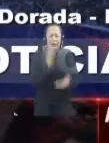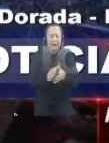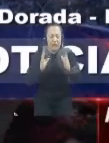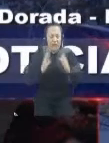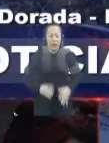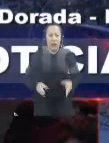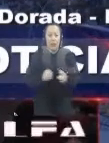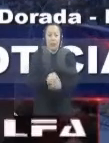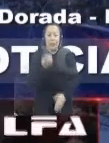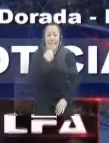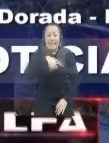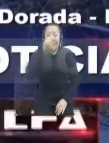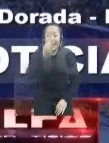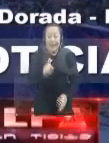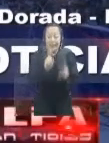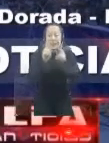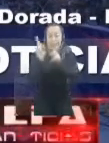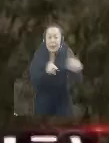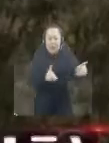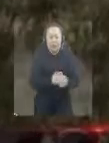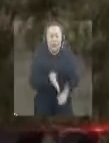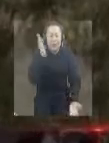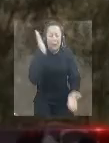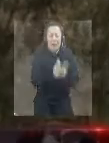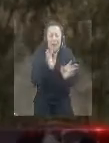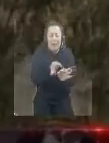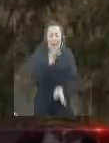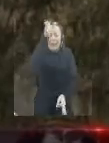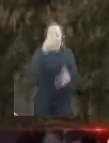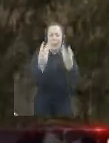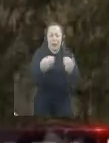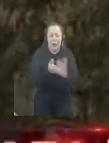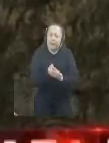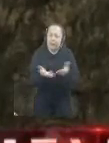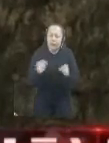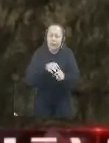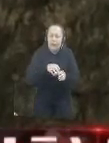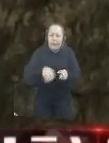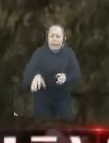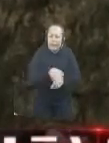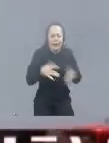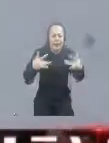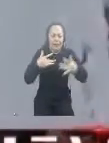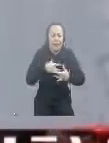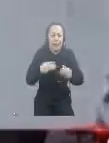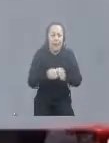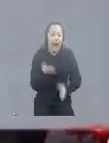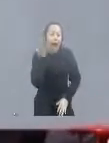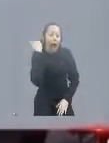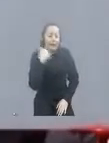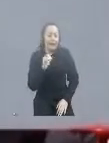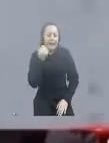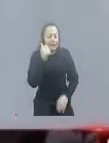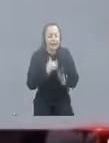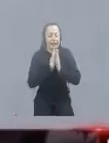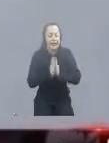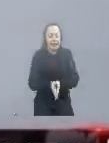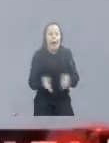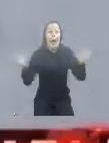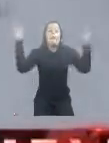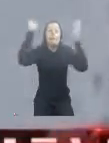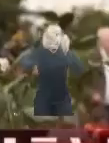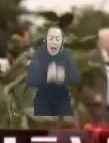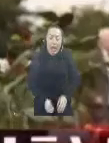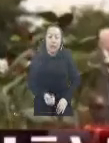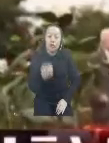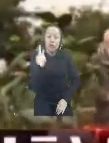van 16 personas quemadas. La Dirección Territorial de Caldas informó que ayer 10 de diciembre se presentaron otros dos casos de